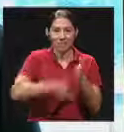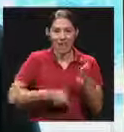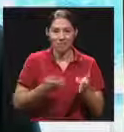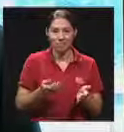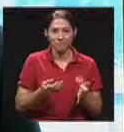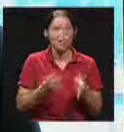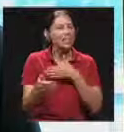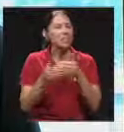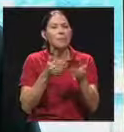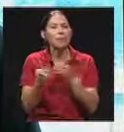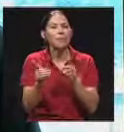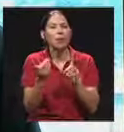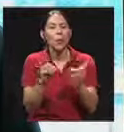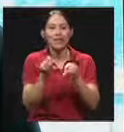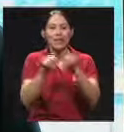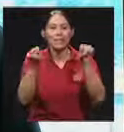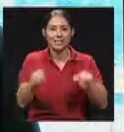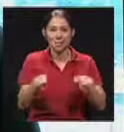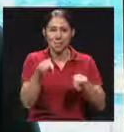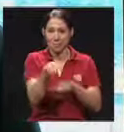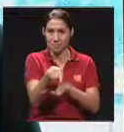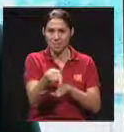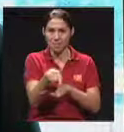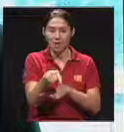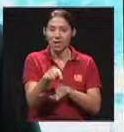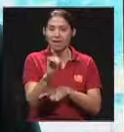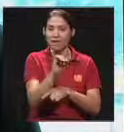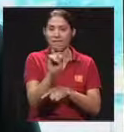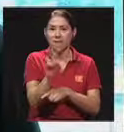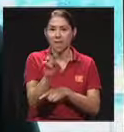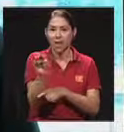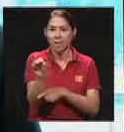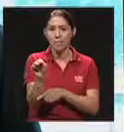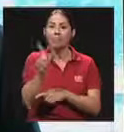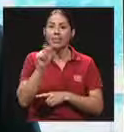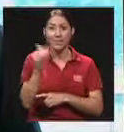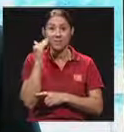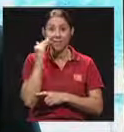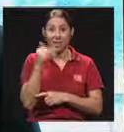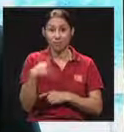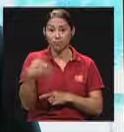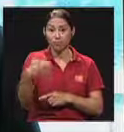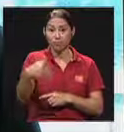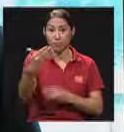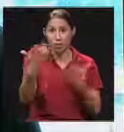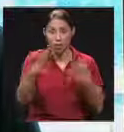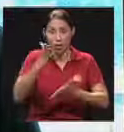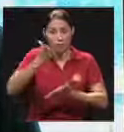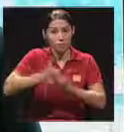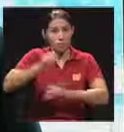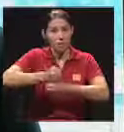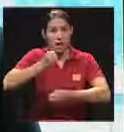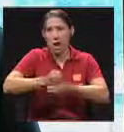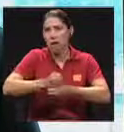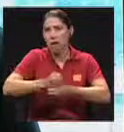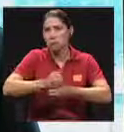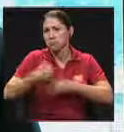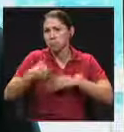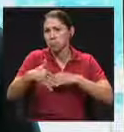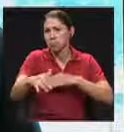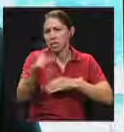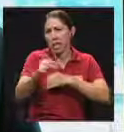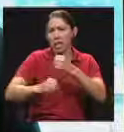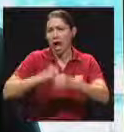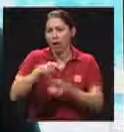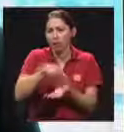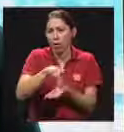Independientemente de la situación particular del régimen de enfermedades, vejez y muerte, hay que tomar en cuenta que lo que uno recibe del IBM, lo que va a recibir cuando se pensiona después de por